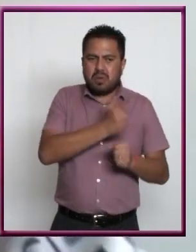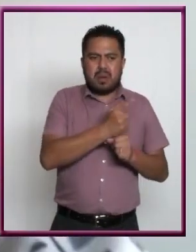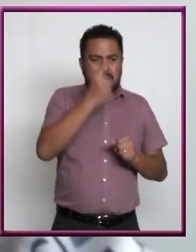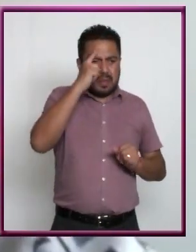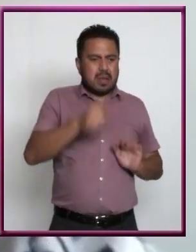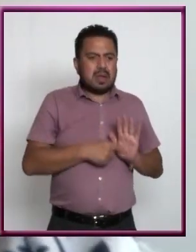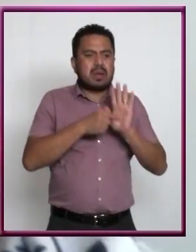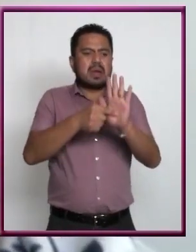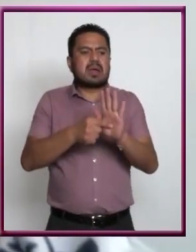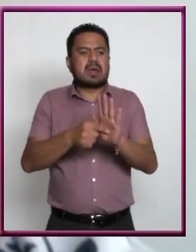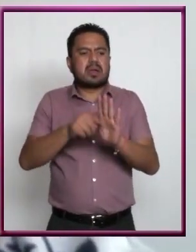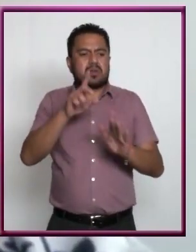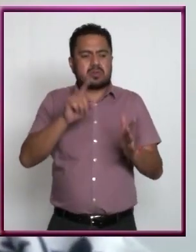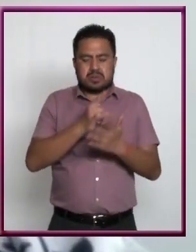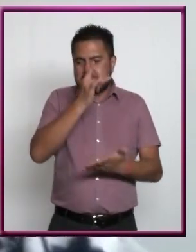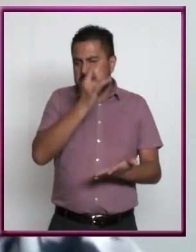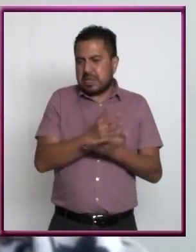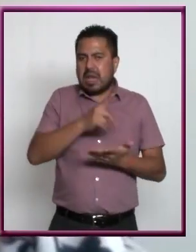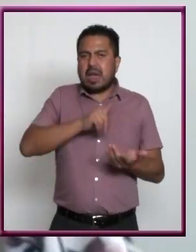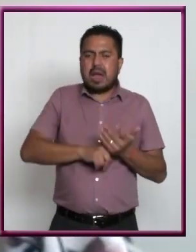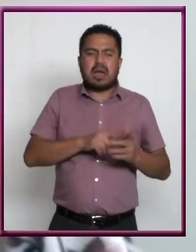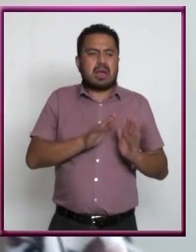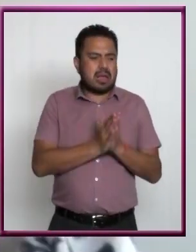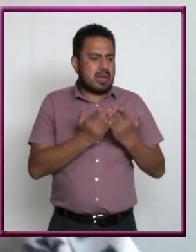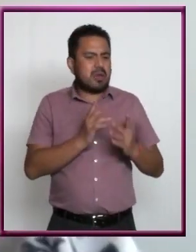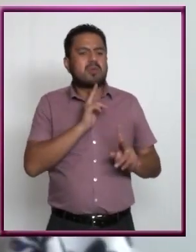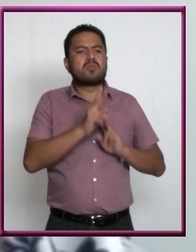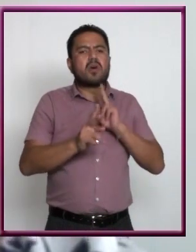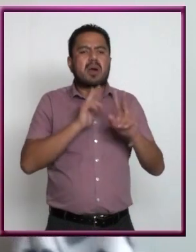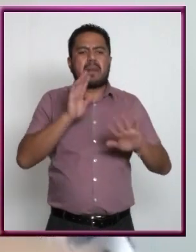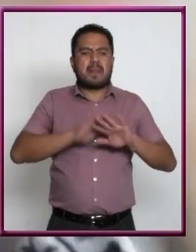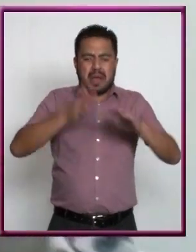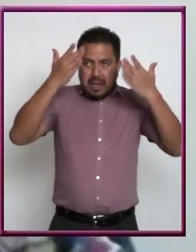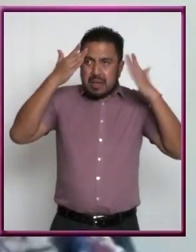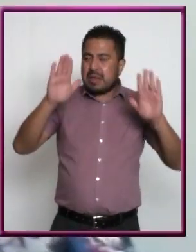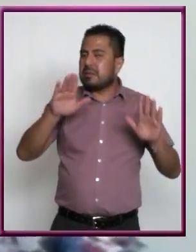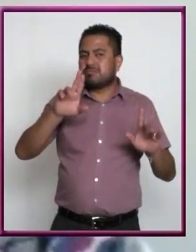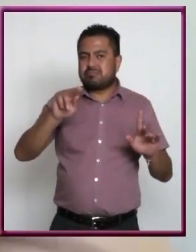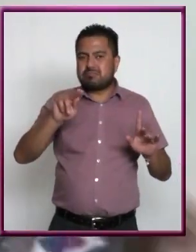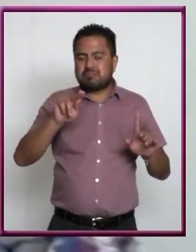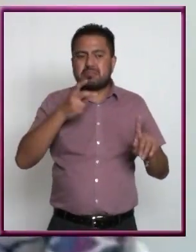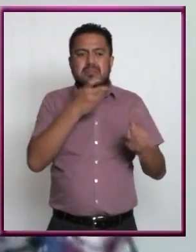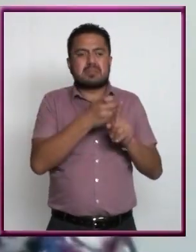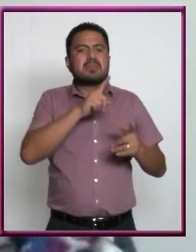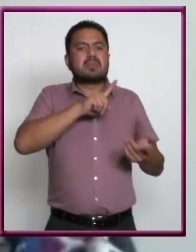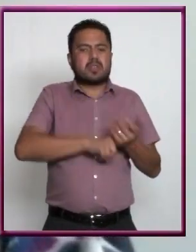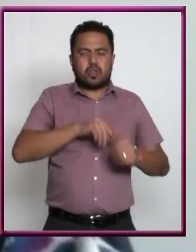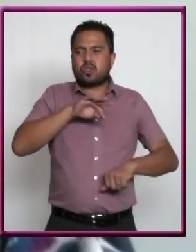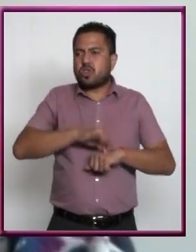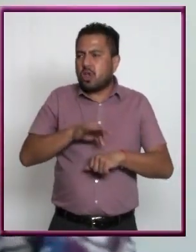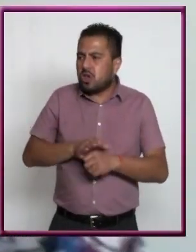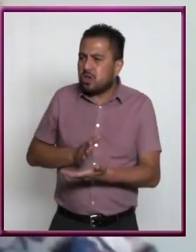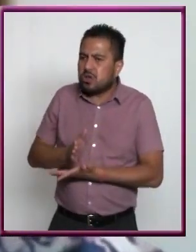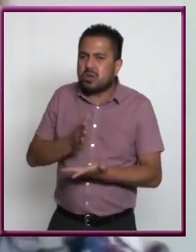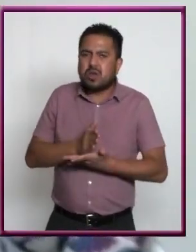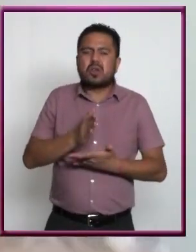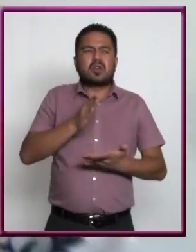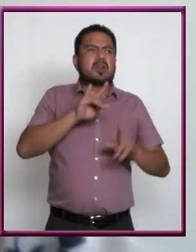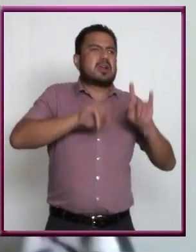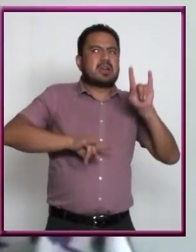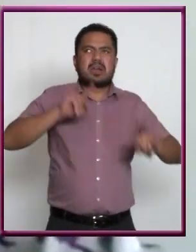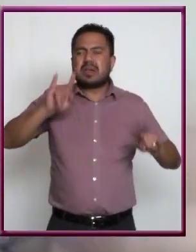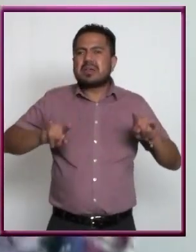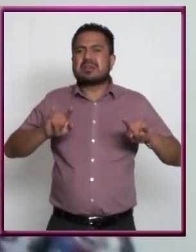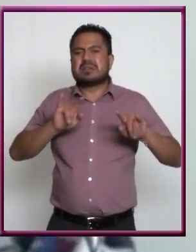para demostrar que no solamente en los libros tenemos vocabulario para ampliar, sino en la consulta del doctor, en un cartel,